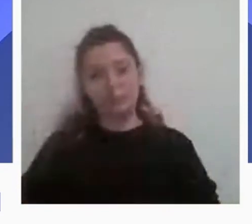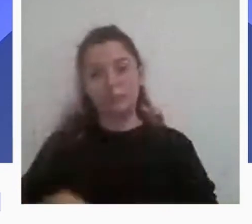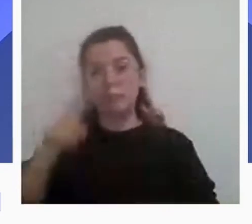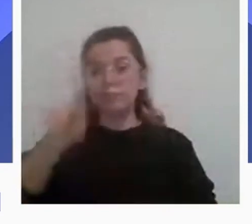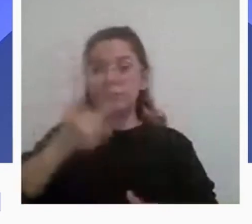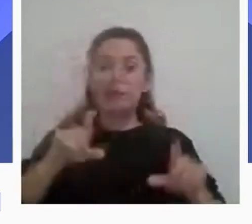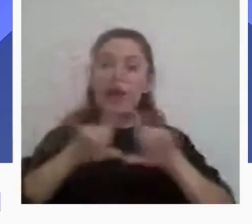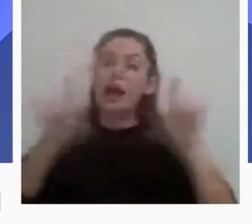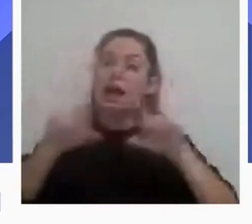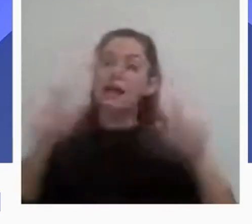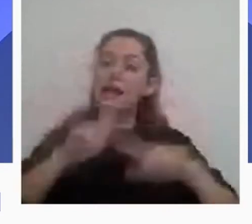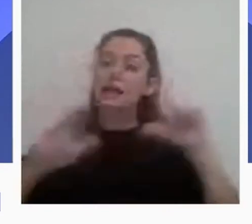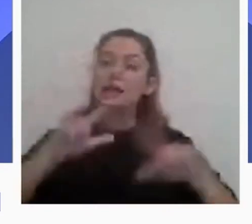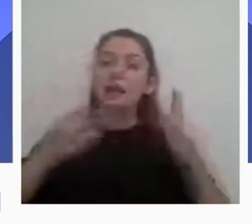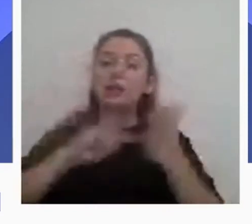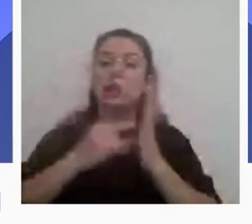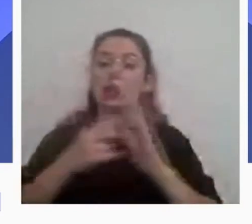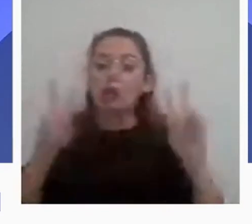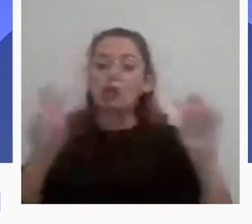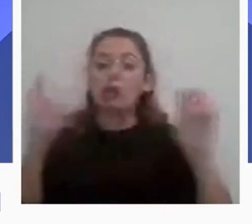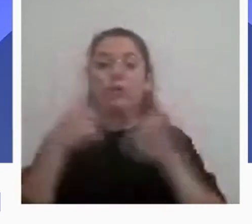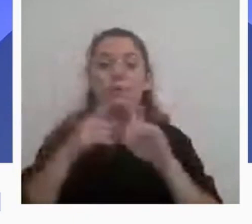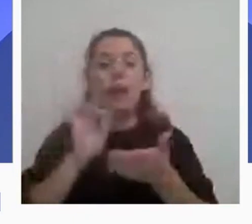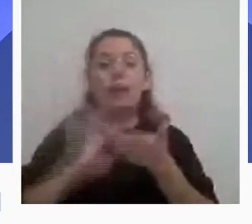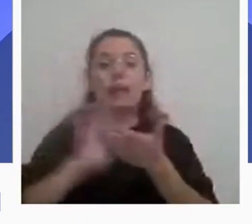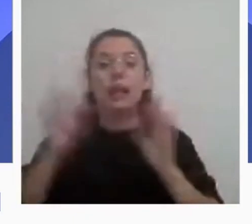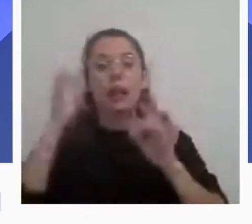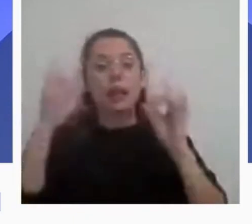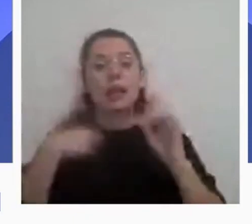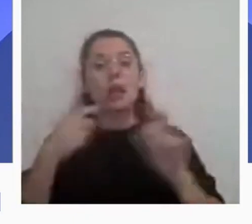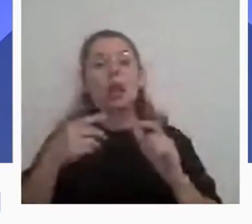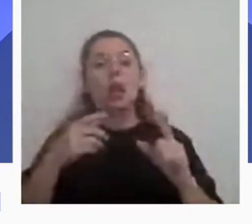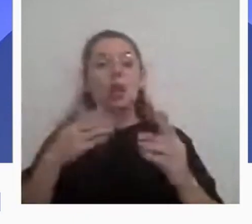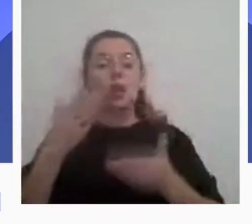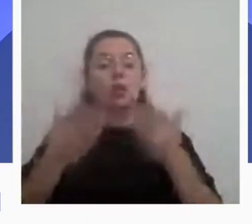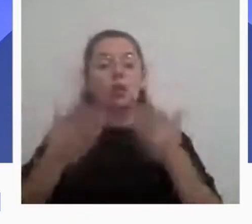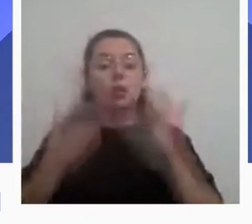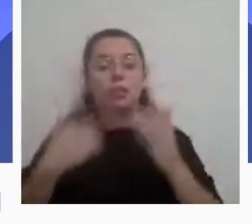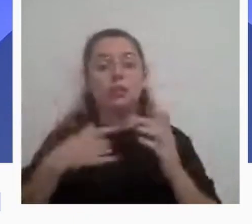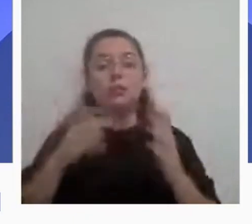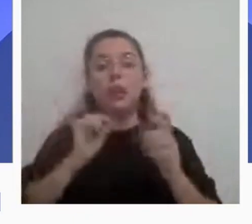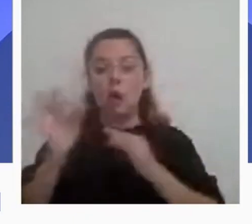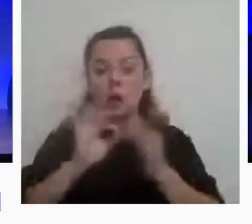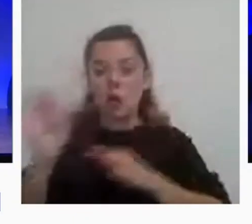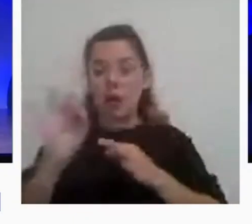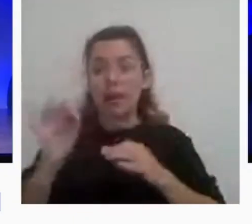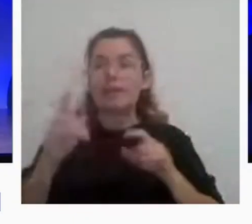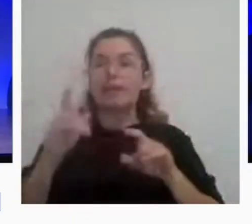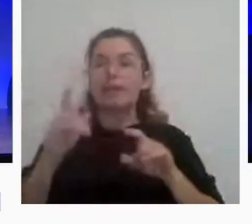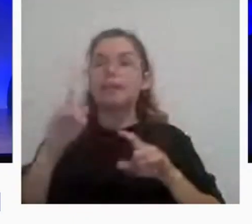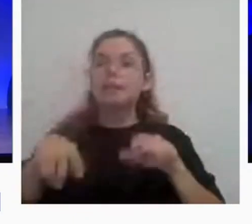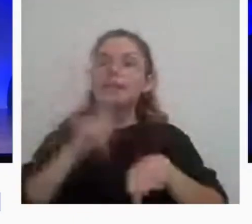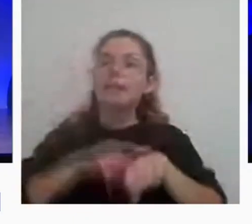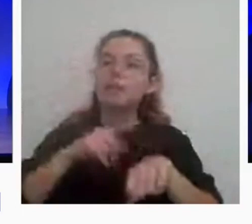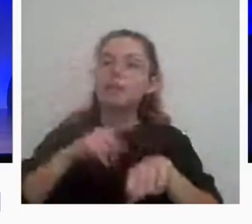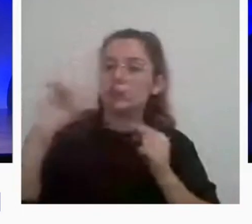para digitalizar más su actividad, mejorar su competitividad online y reducir tiempos y costes. Tras ser